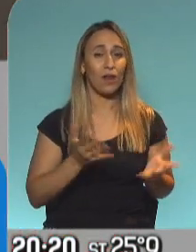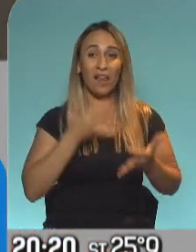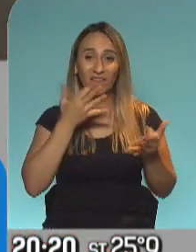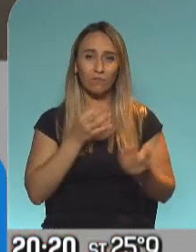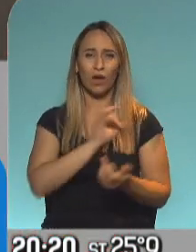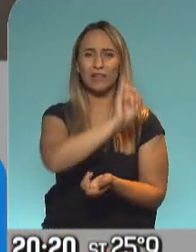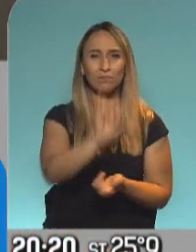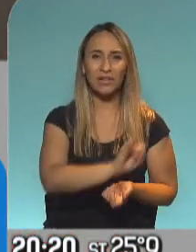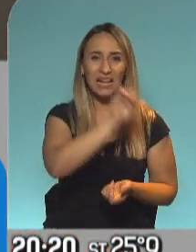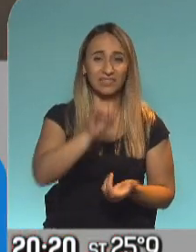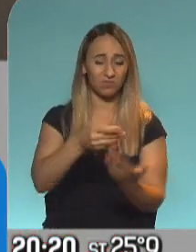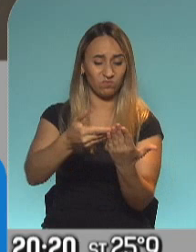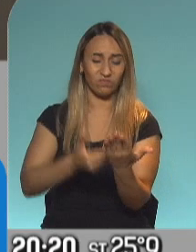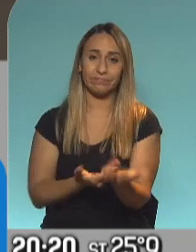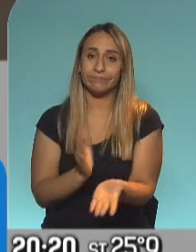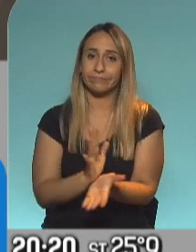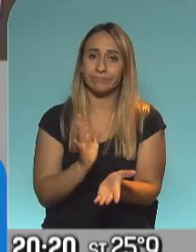contenido de esta declaración